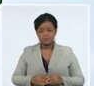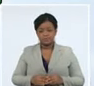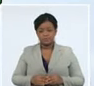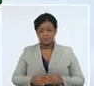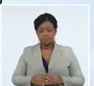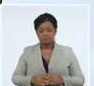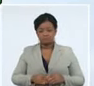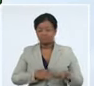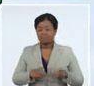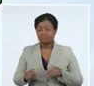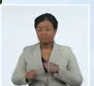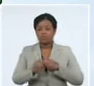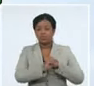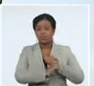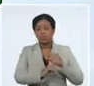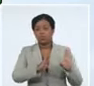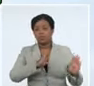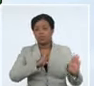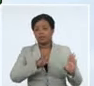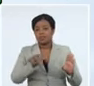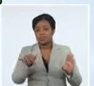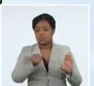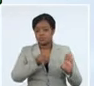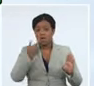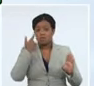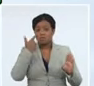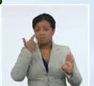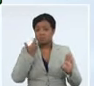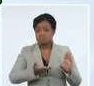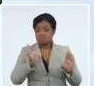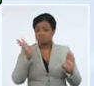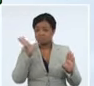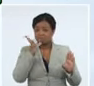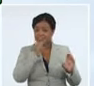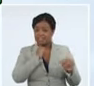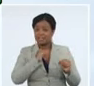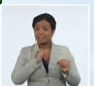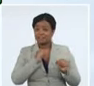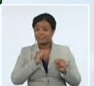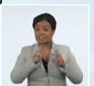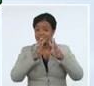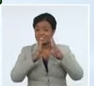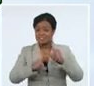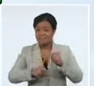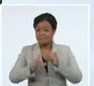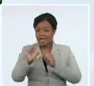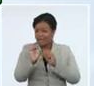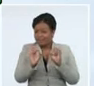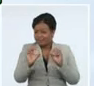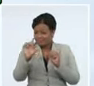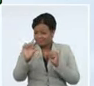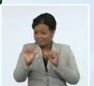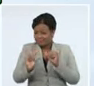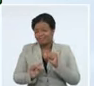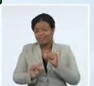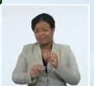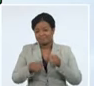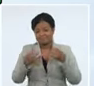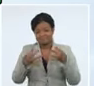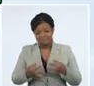Cuba también, miren qué bonito, las cifras que aparecen ahí, realmente uno